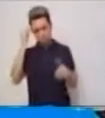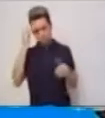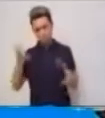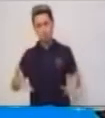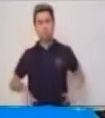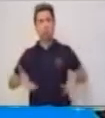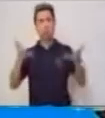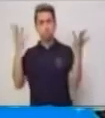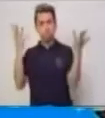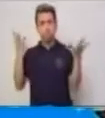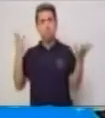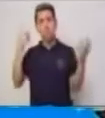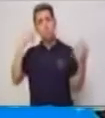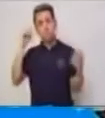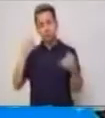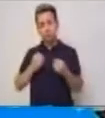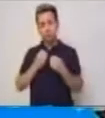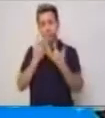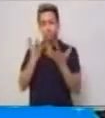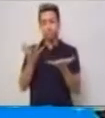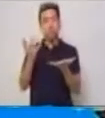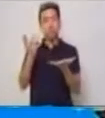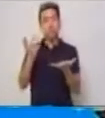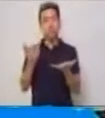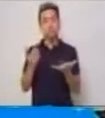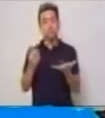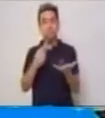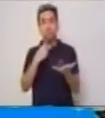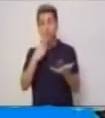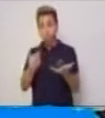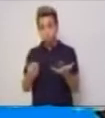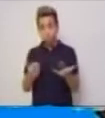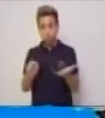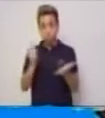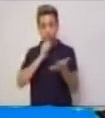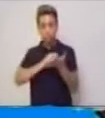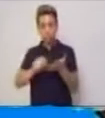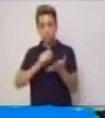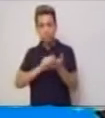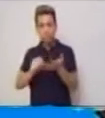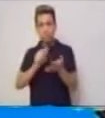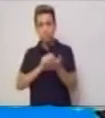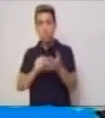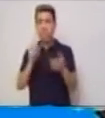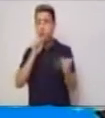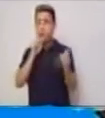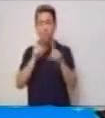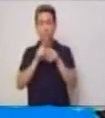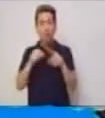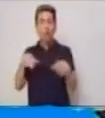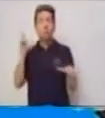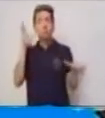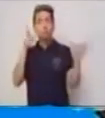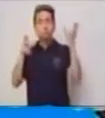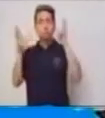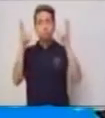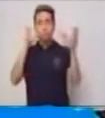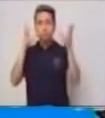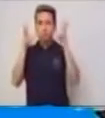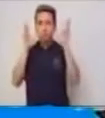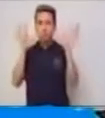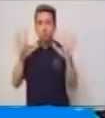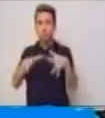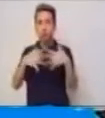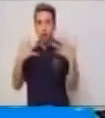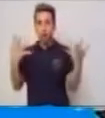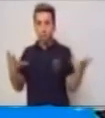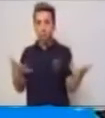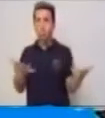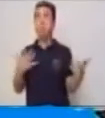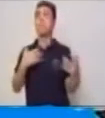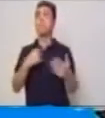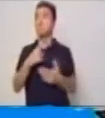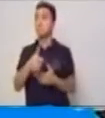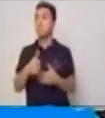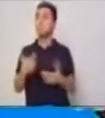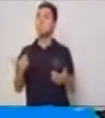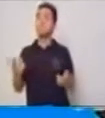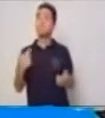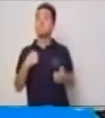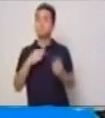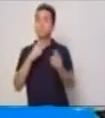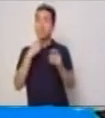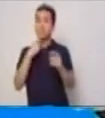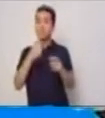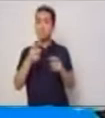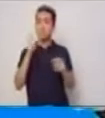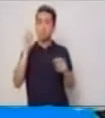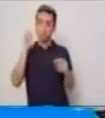como la expresión verbal y escrita y la agudeza auditiva. Antes de empezar, te recomiendo que laves